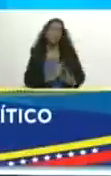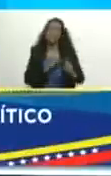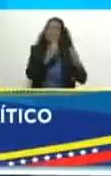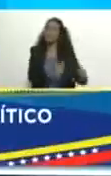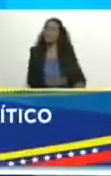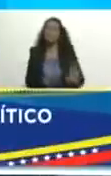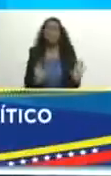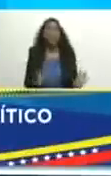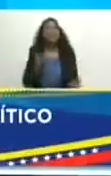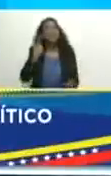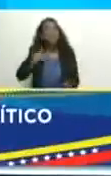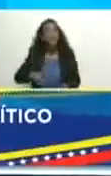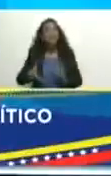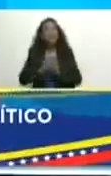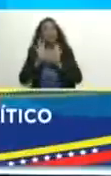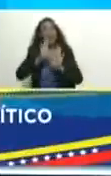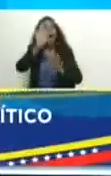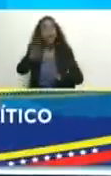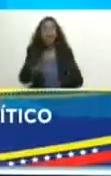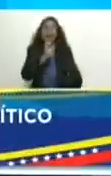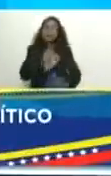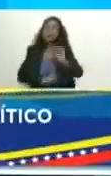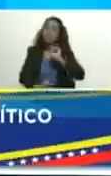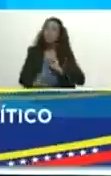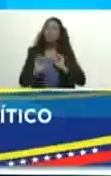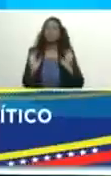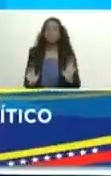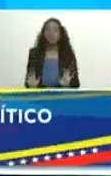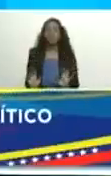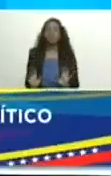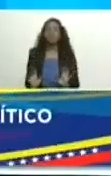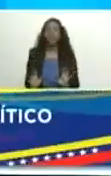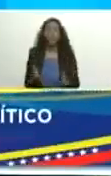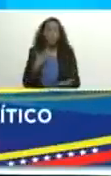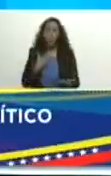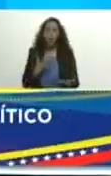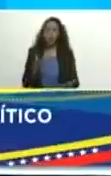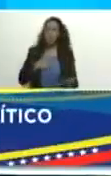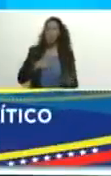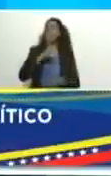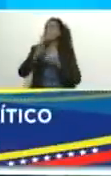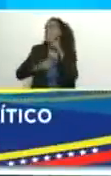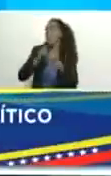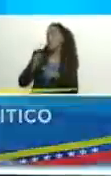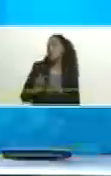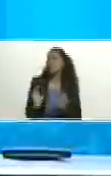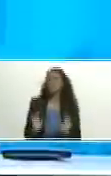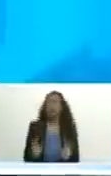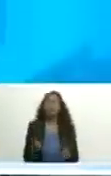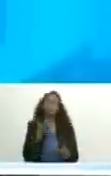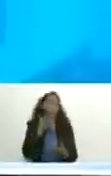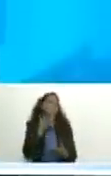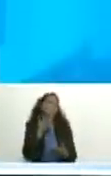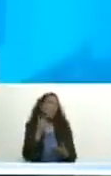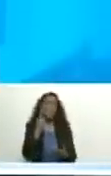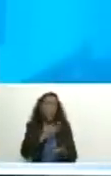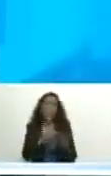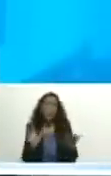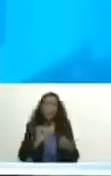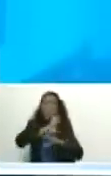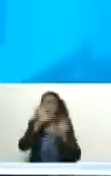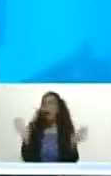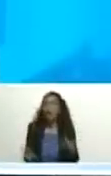política, tiene que dar un paso adelante para no es consultar algo que es una verdad de perogrullo.